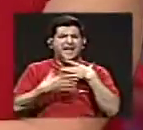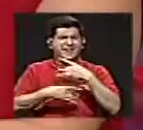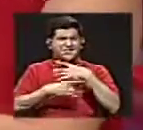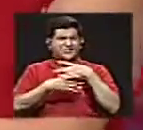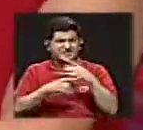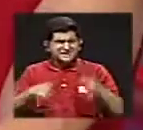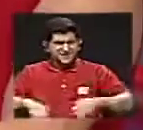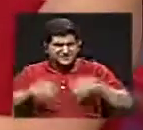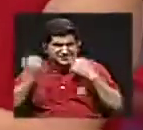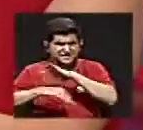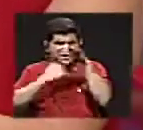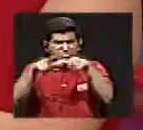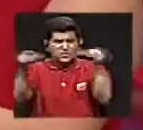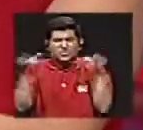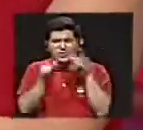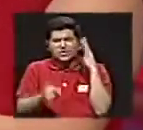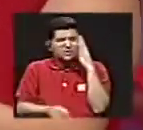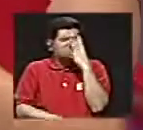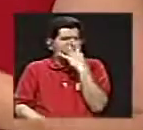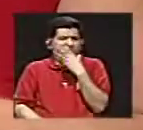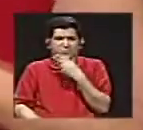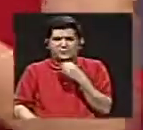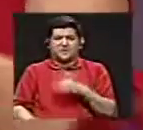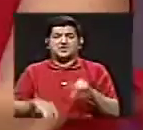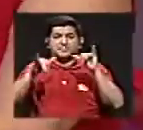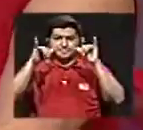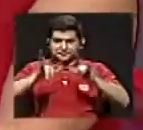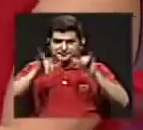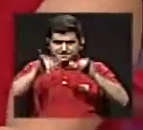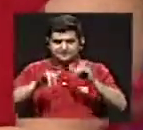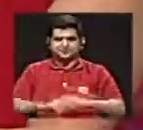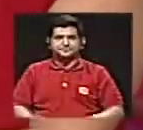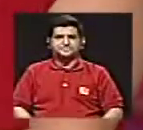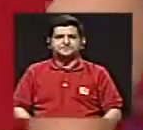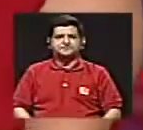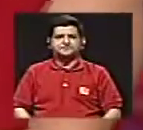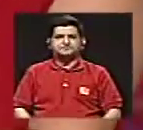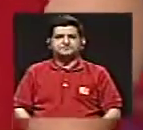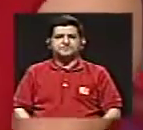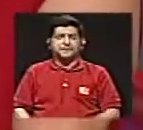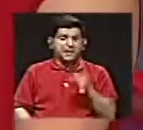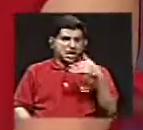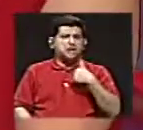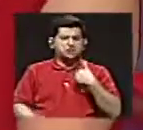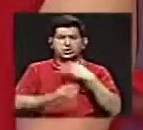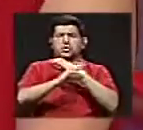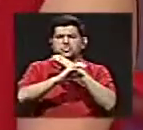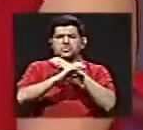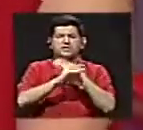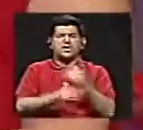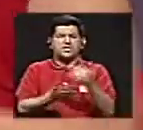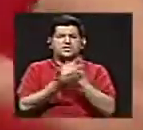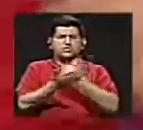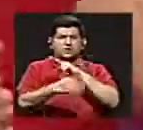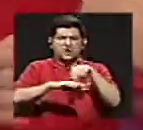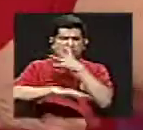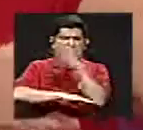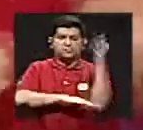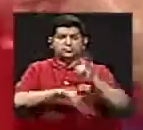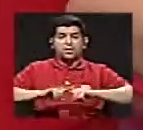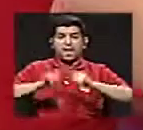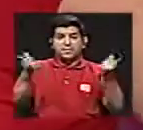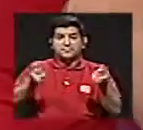decir, toda esa zona es hermosísima, bellísima, y se ha mantenido muy bien con un cuidado de los recursos naturales, a diferencia,